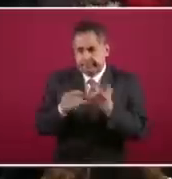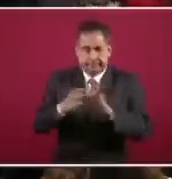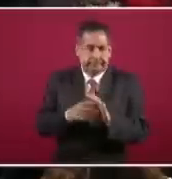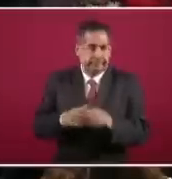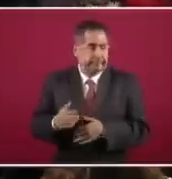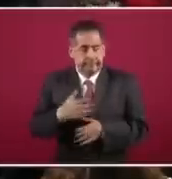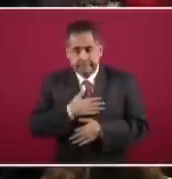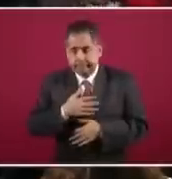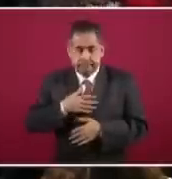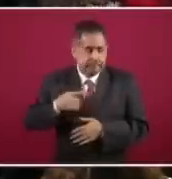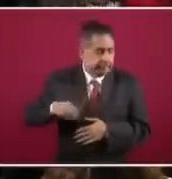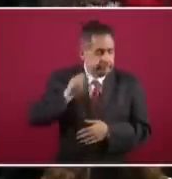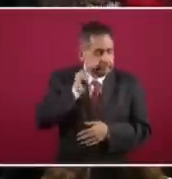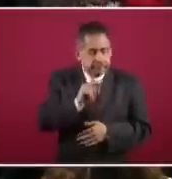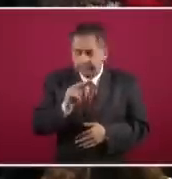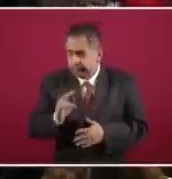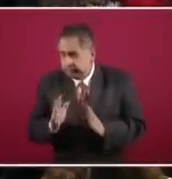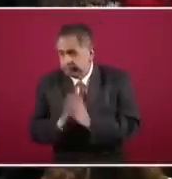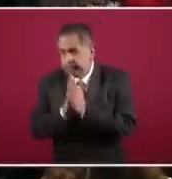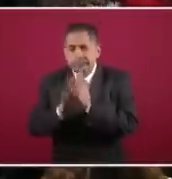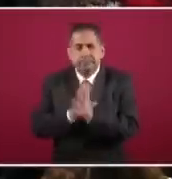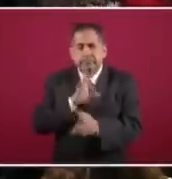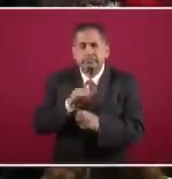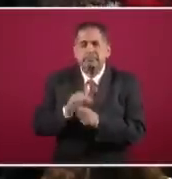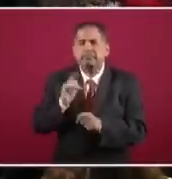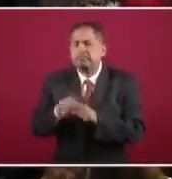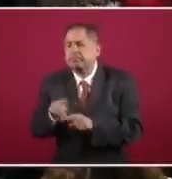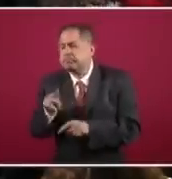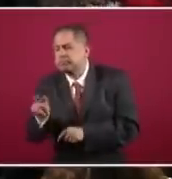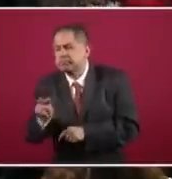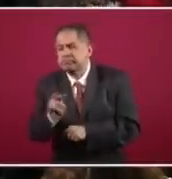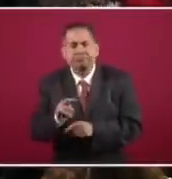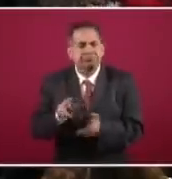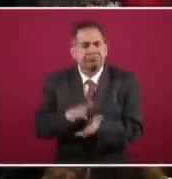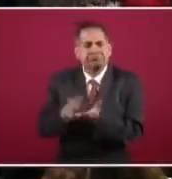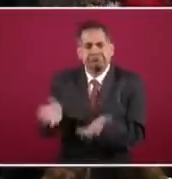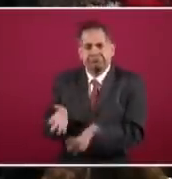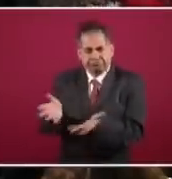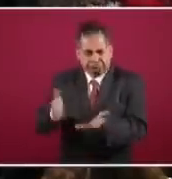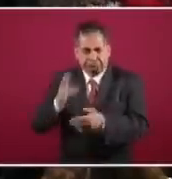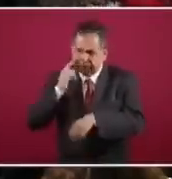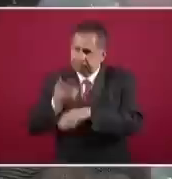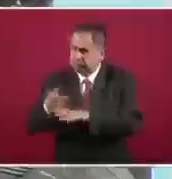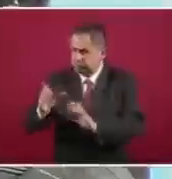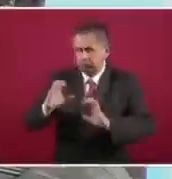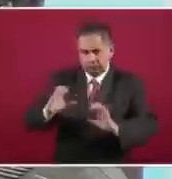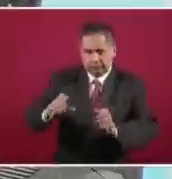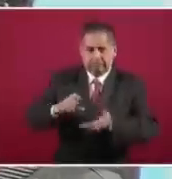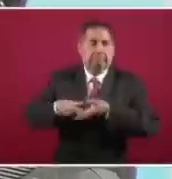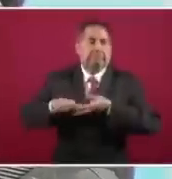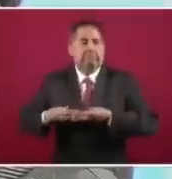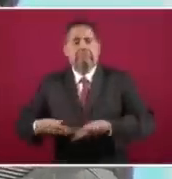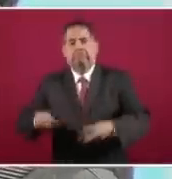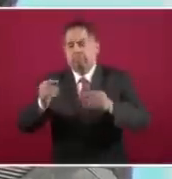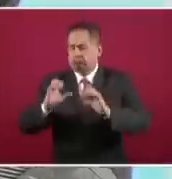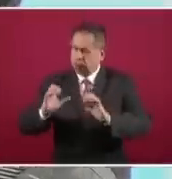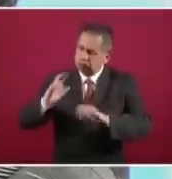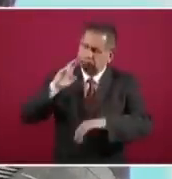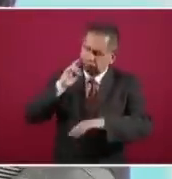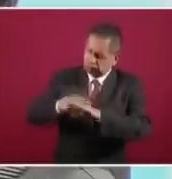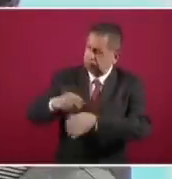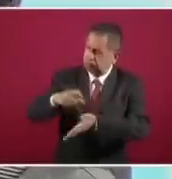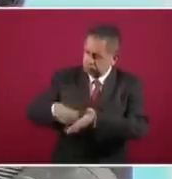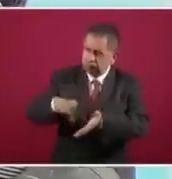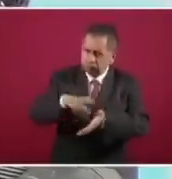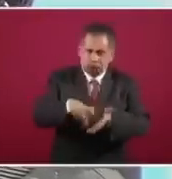nuestra participación básicamente fue para alentar el consumo responsable, para decirles